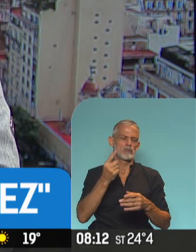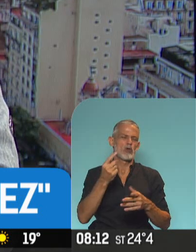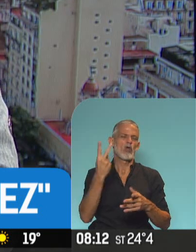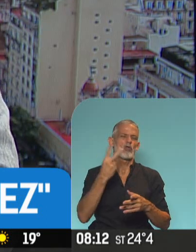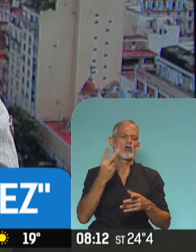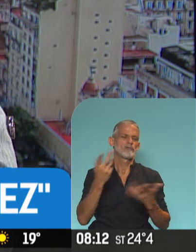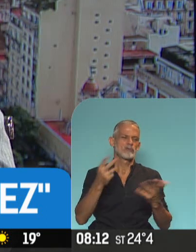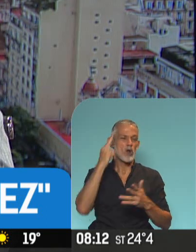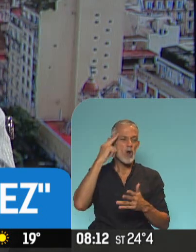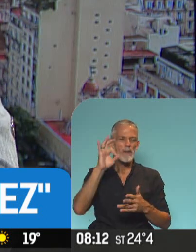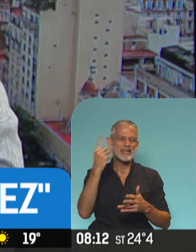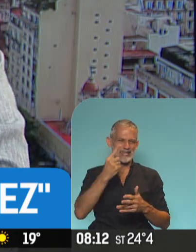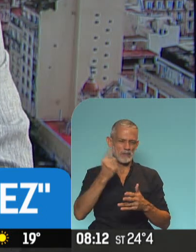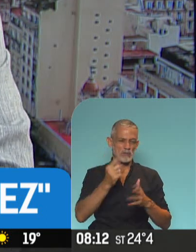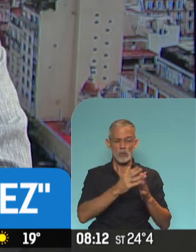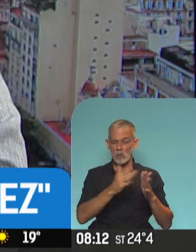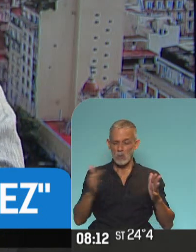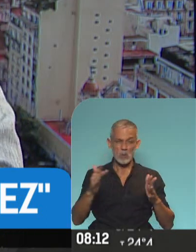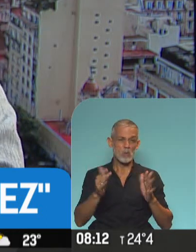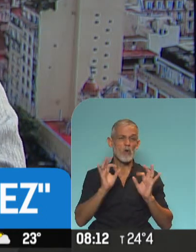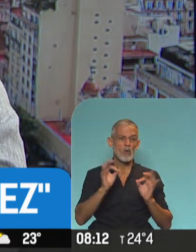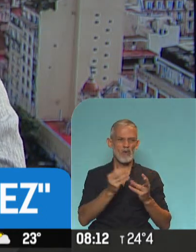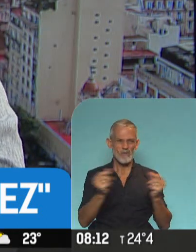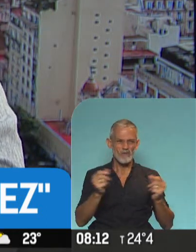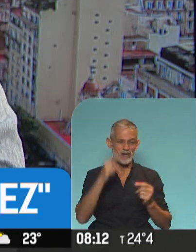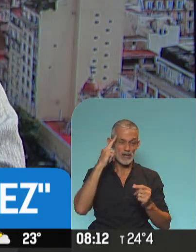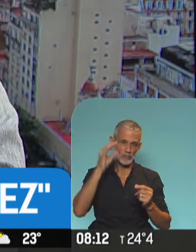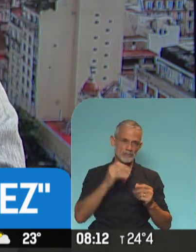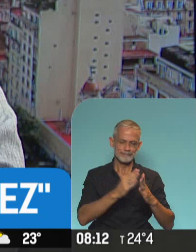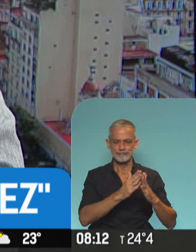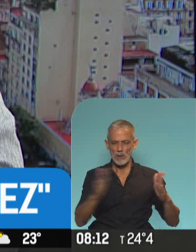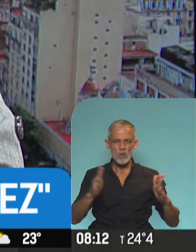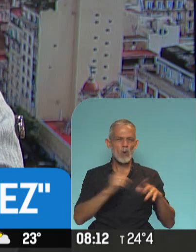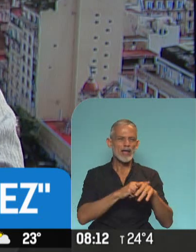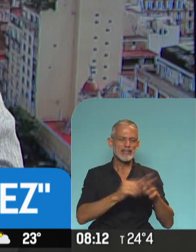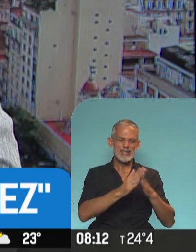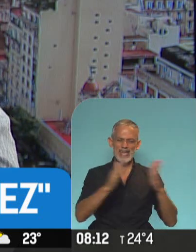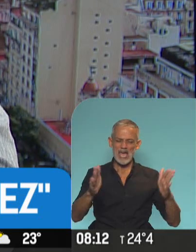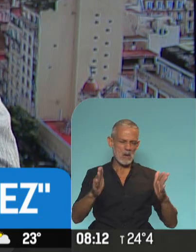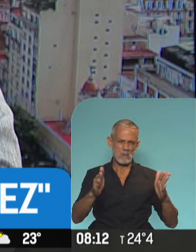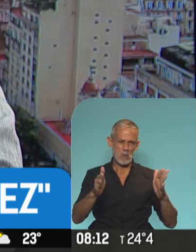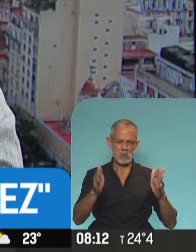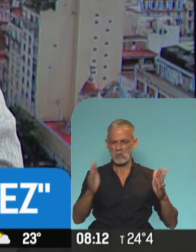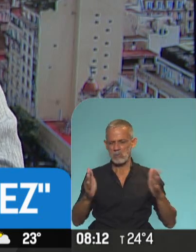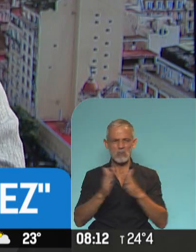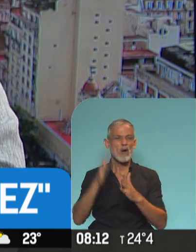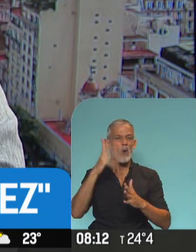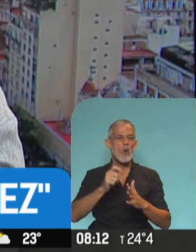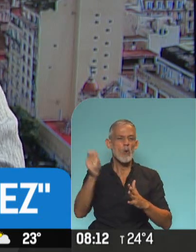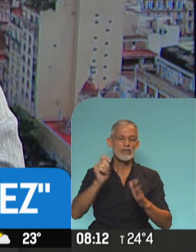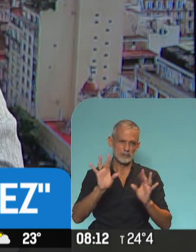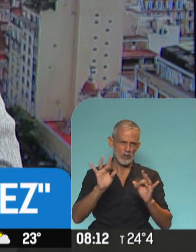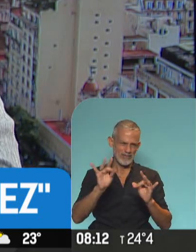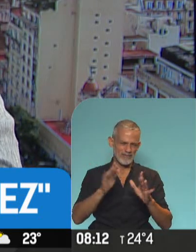jugamos 90, va a ser 90 con alargue y penales, o sea, va a ser un juicio